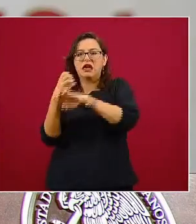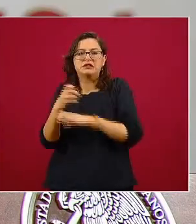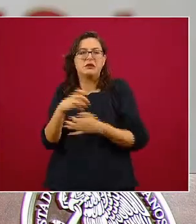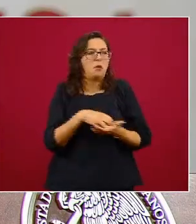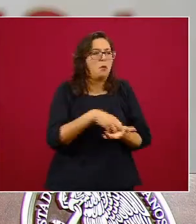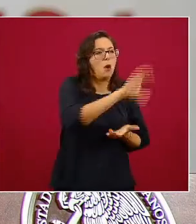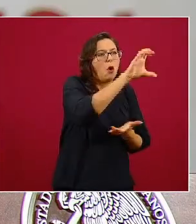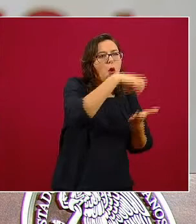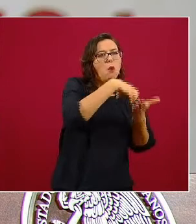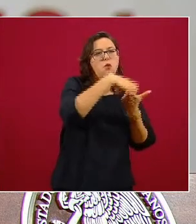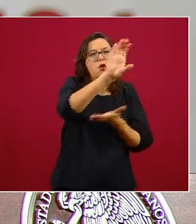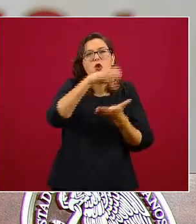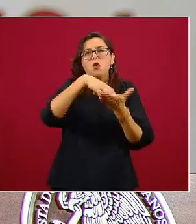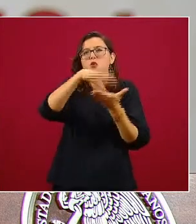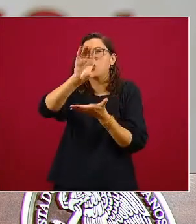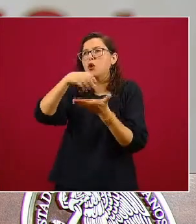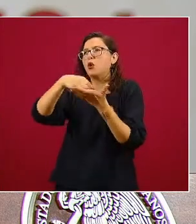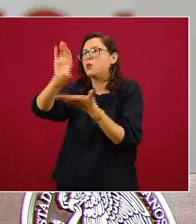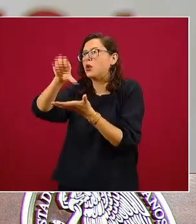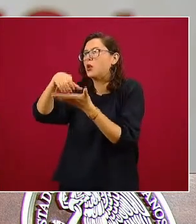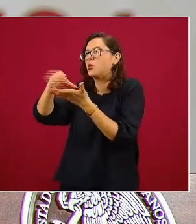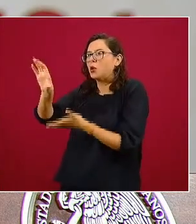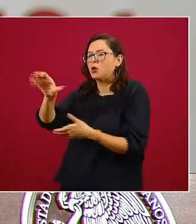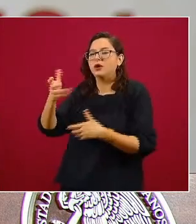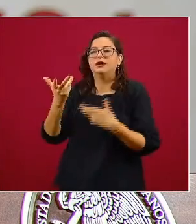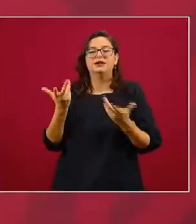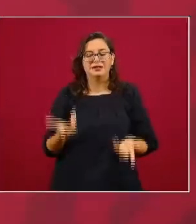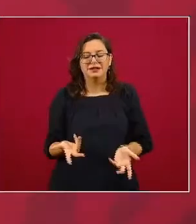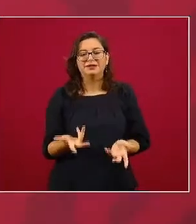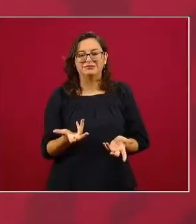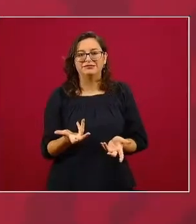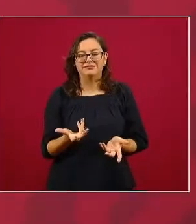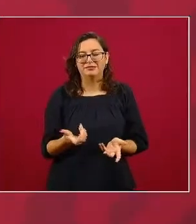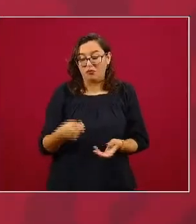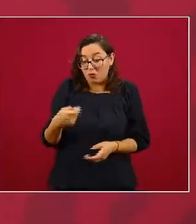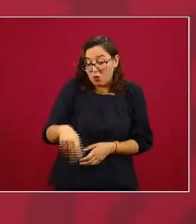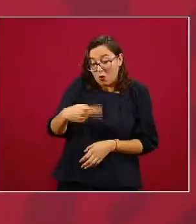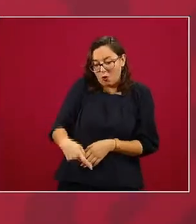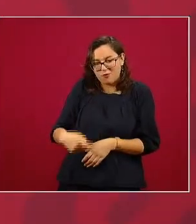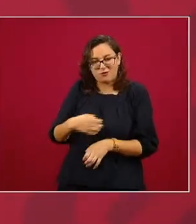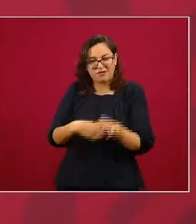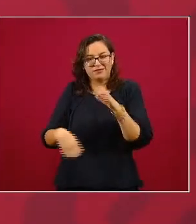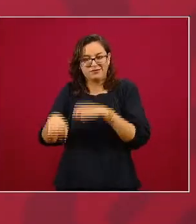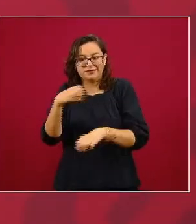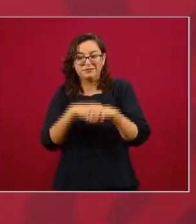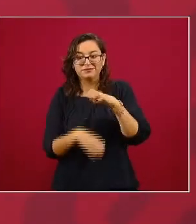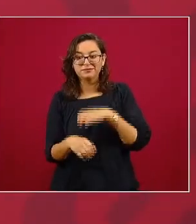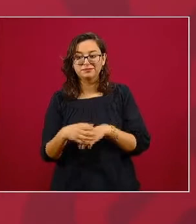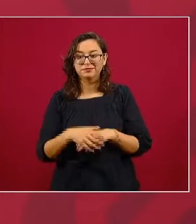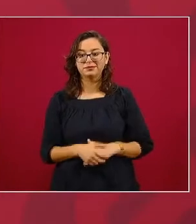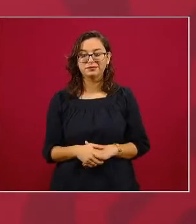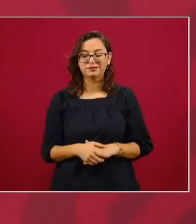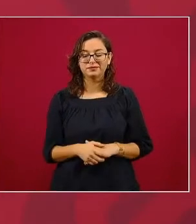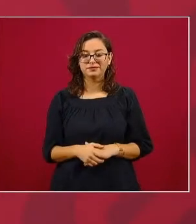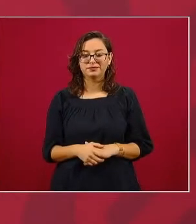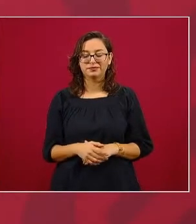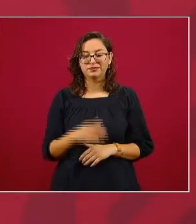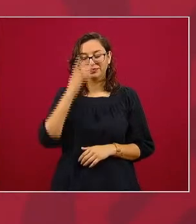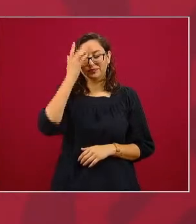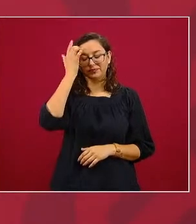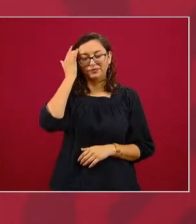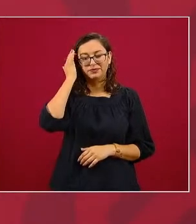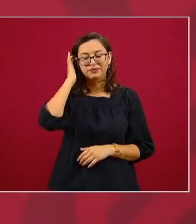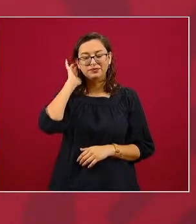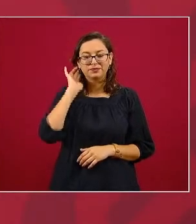pueblos a todos de México. Así como se distribuyen las mercancías,